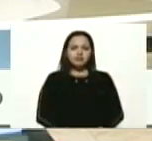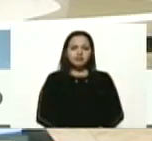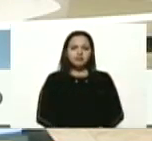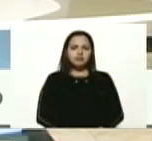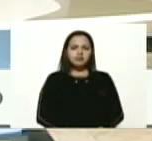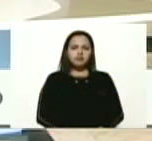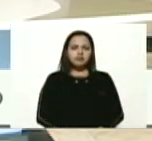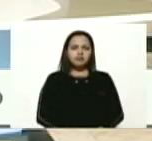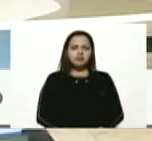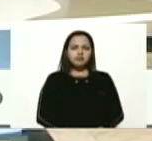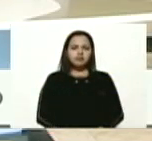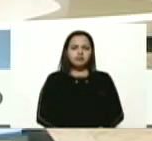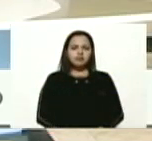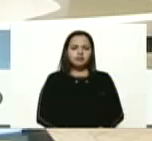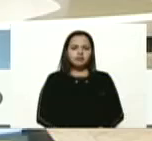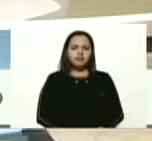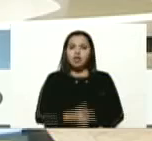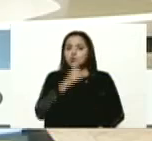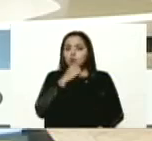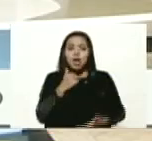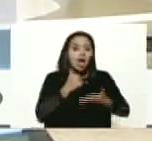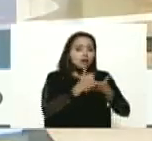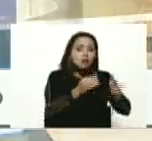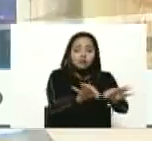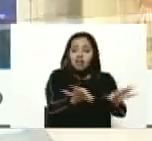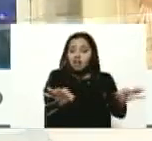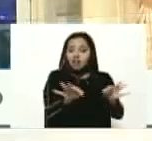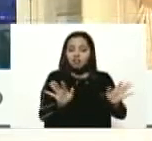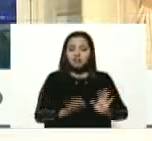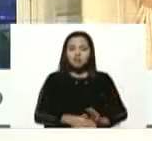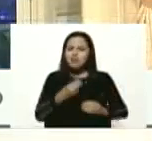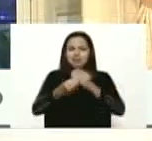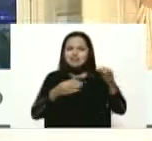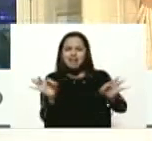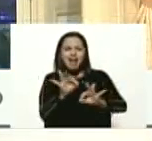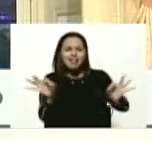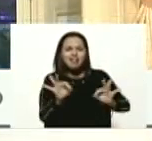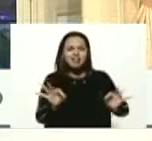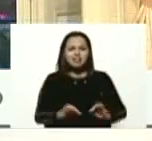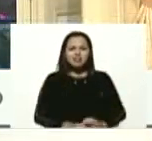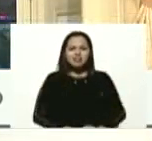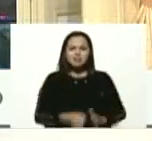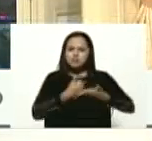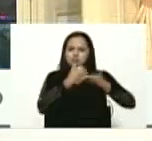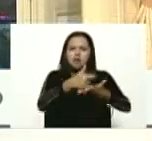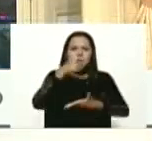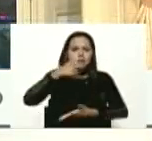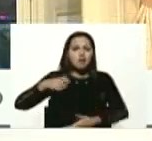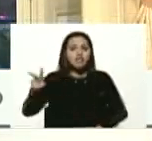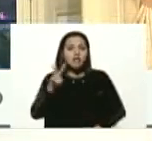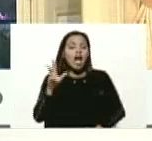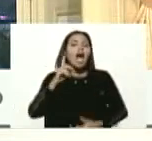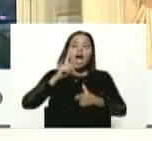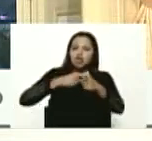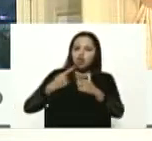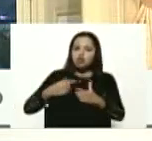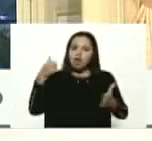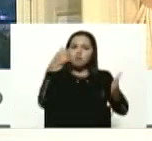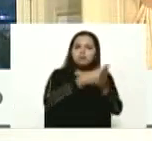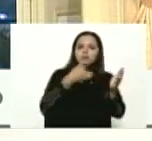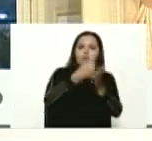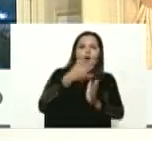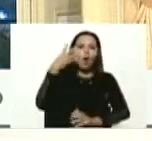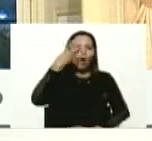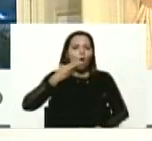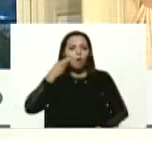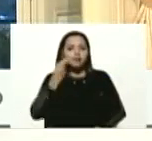No acercan un almingo, no prestan la batea, no hacen nada por el pueblo, entonces le caen encima a un muchacho que a punta